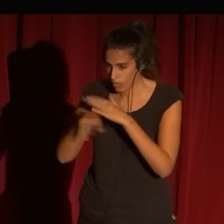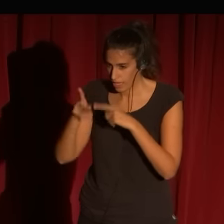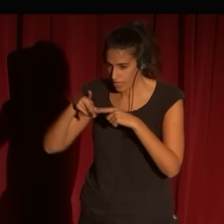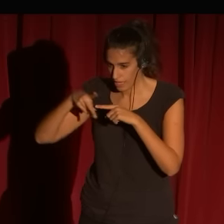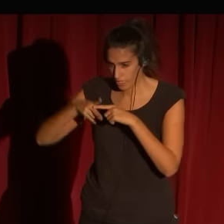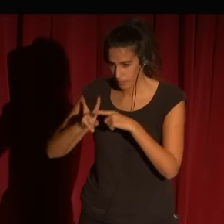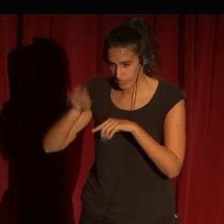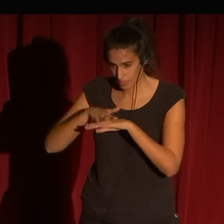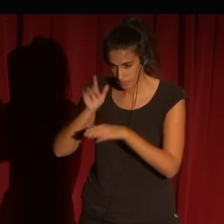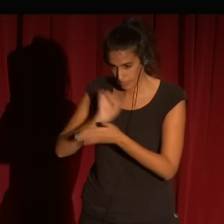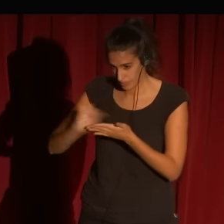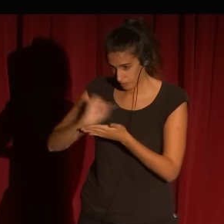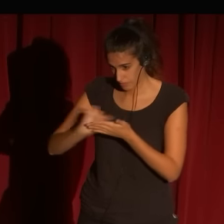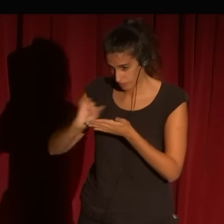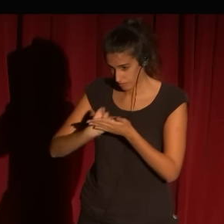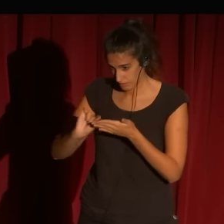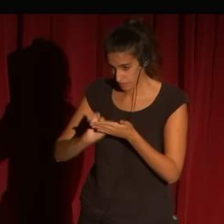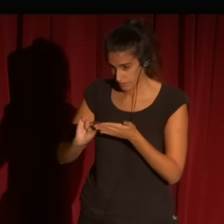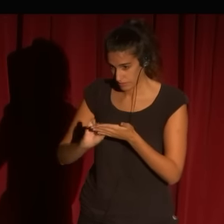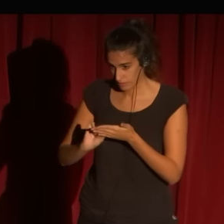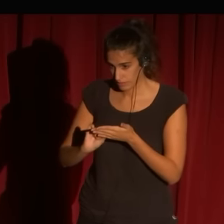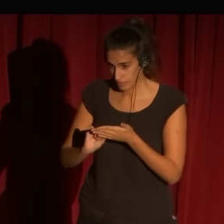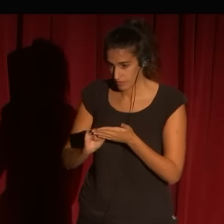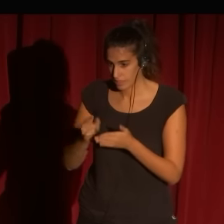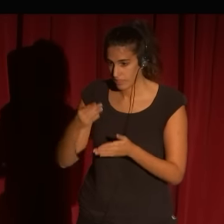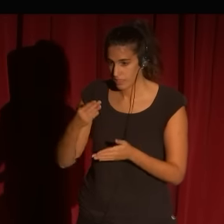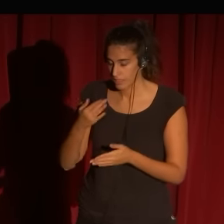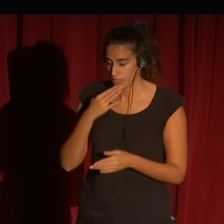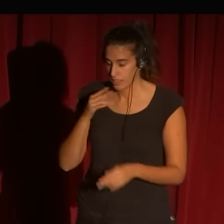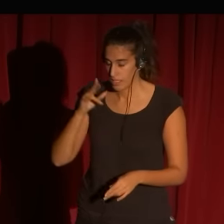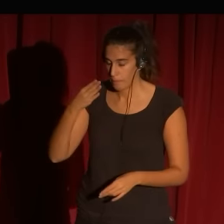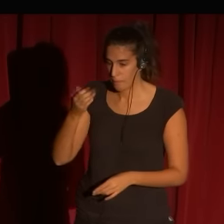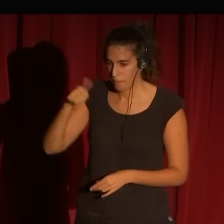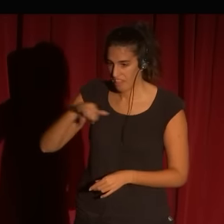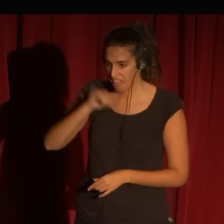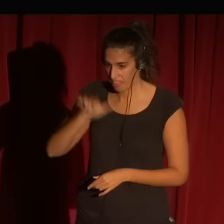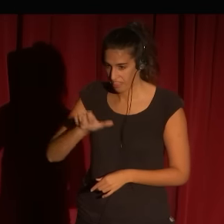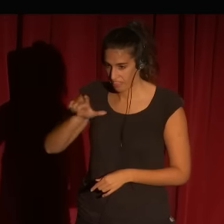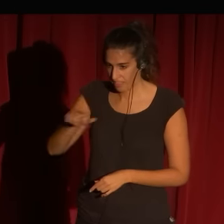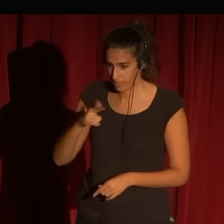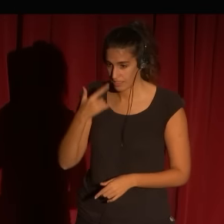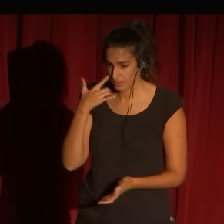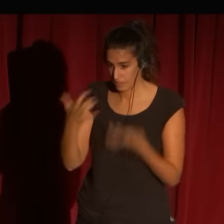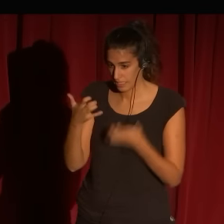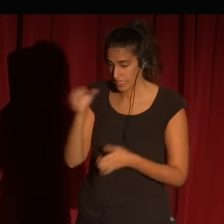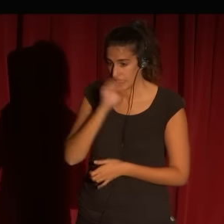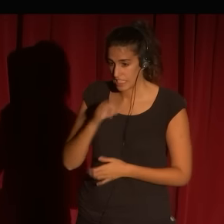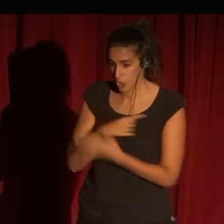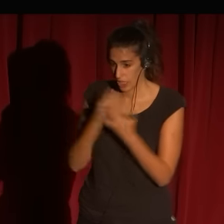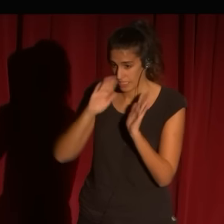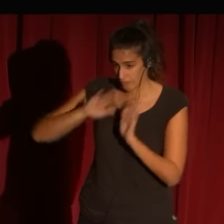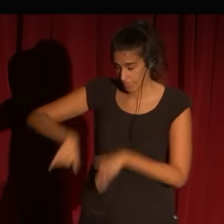para para escribir que pinta un orfebre que se llama vencel yarm miter que es uno de los grandes pintores de final del 16